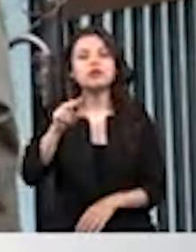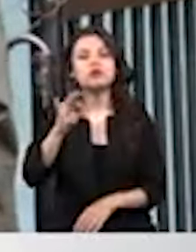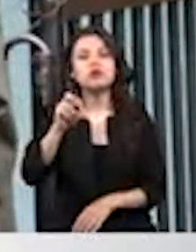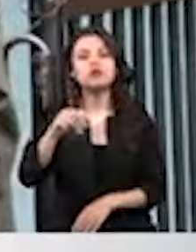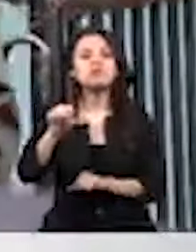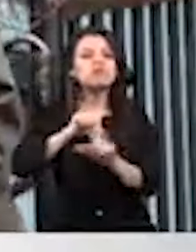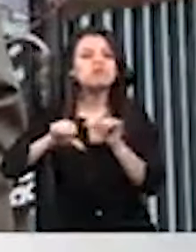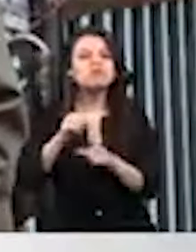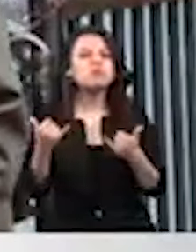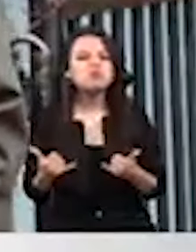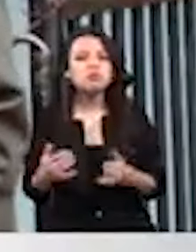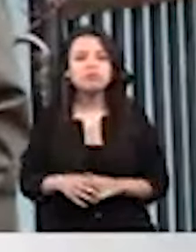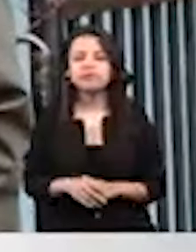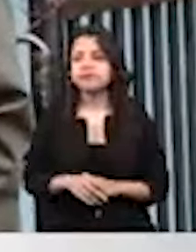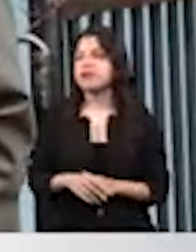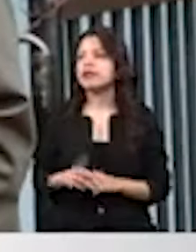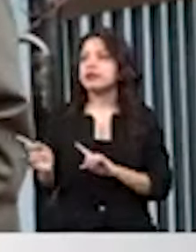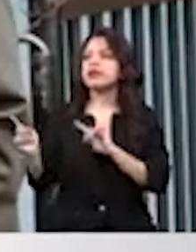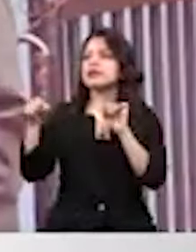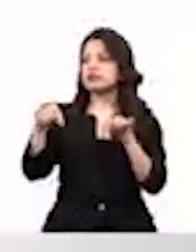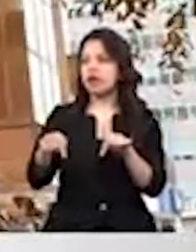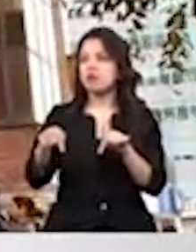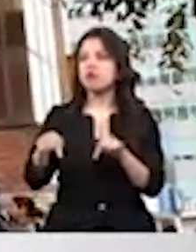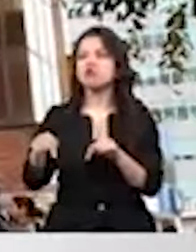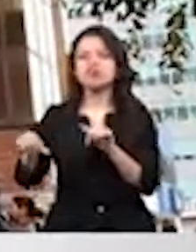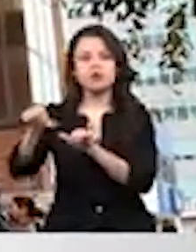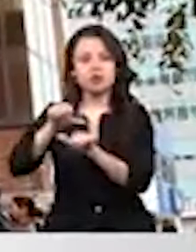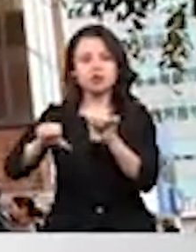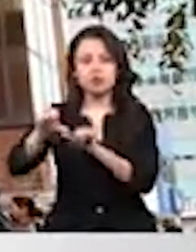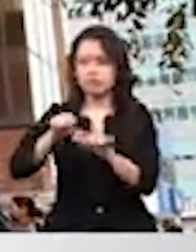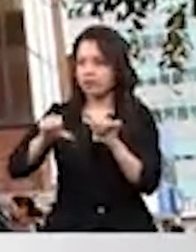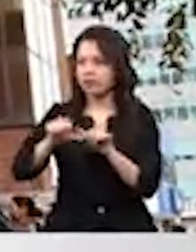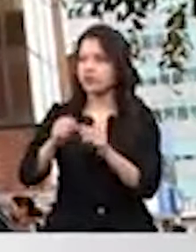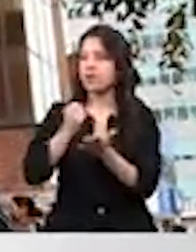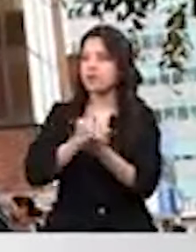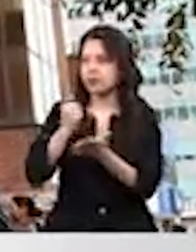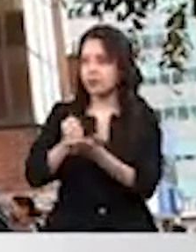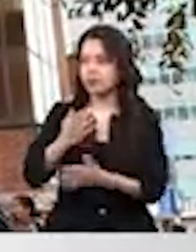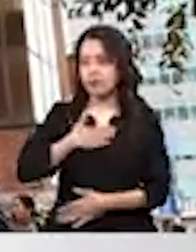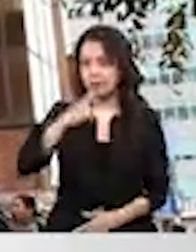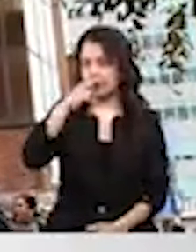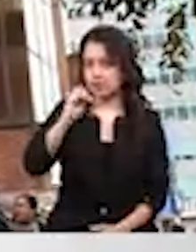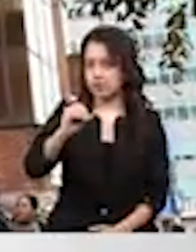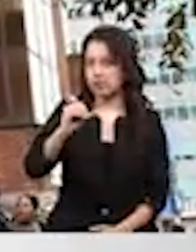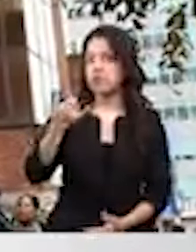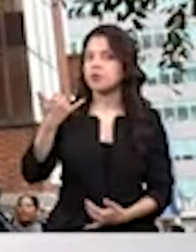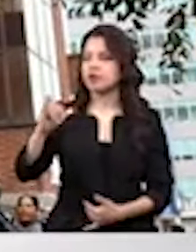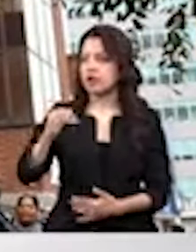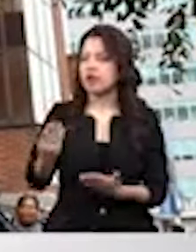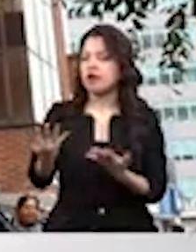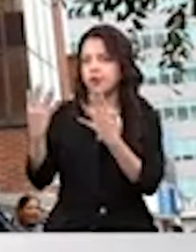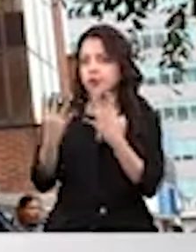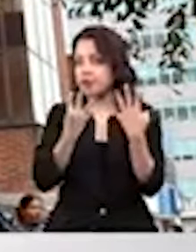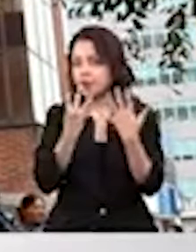están haciendo ustedes acá hoy? Estamos renovando el pasaporte de uno de los hijos porque cumplió los 9 años y ya